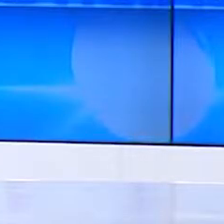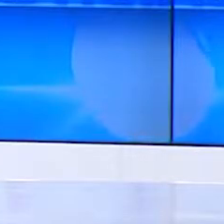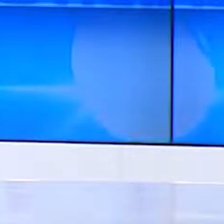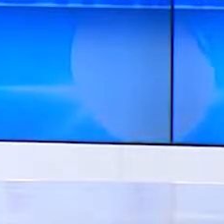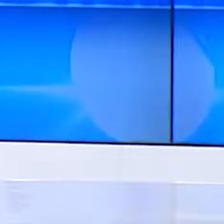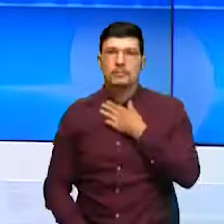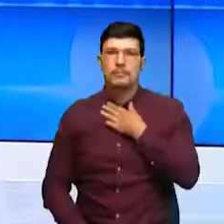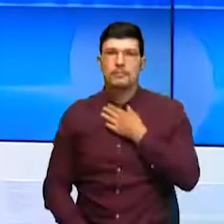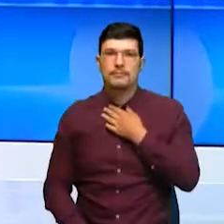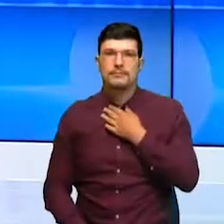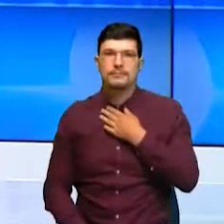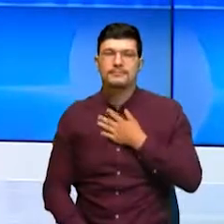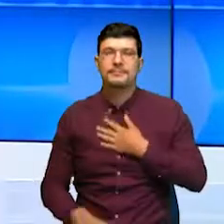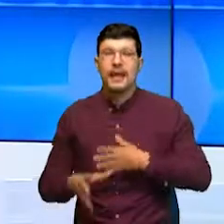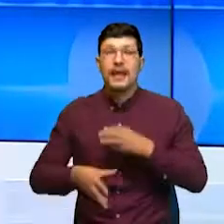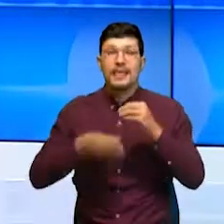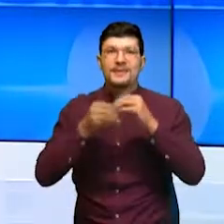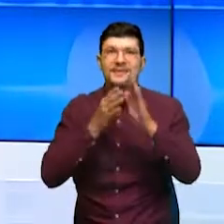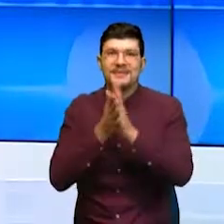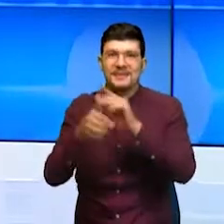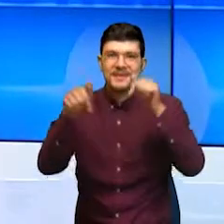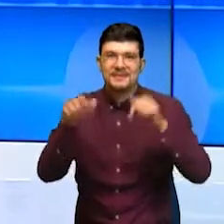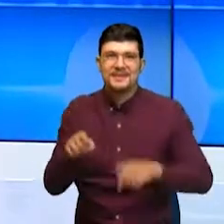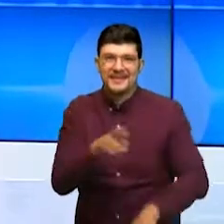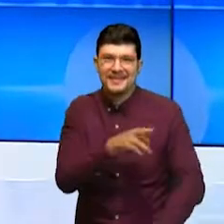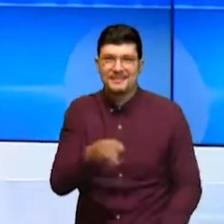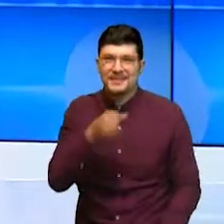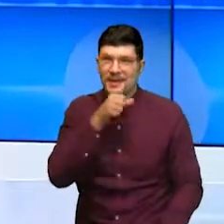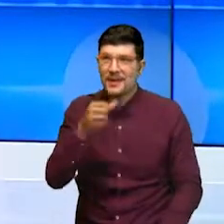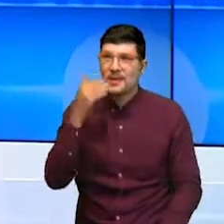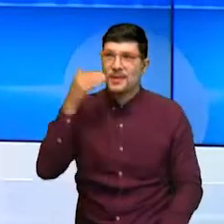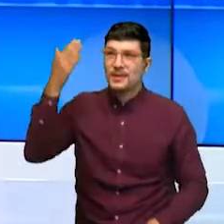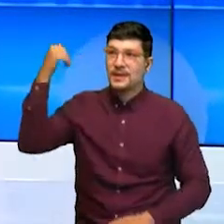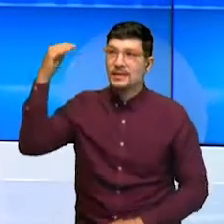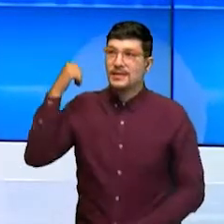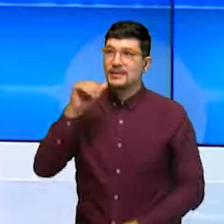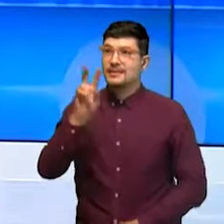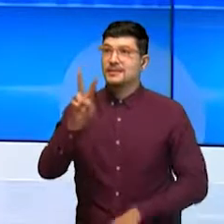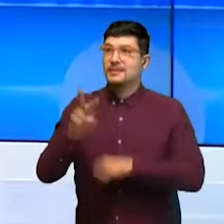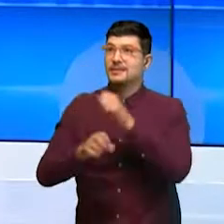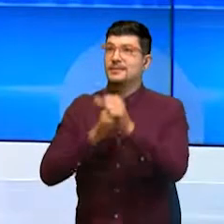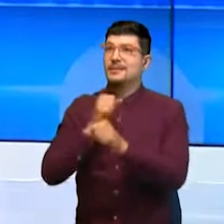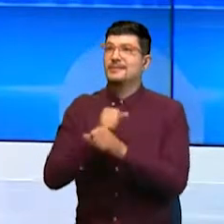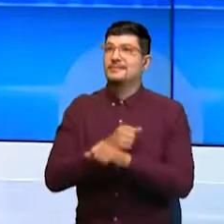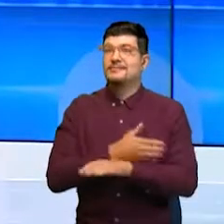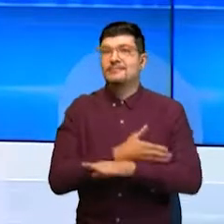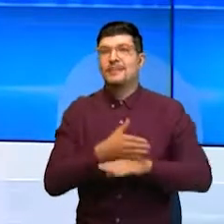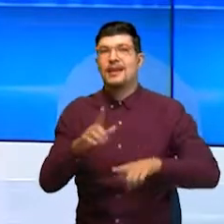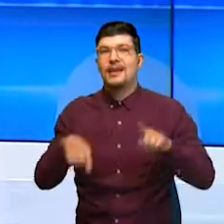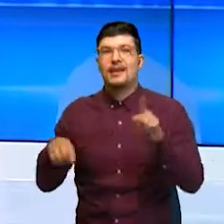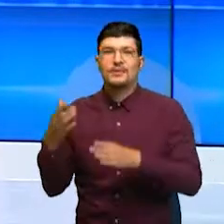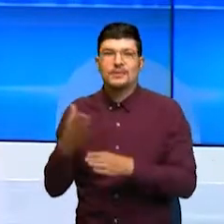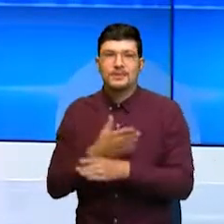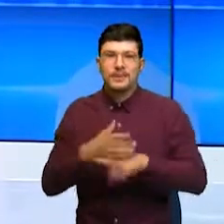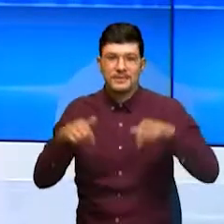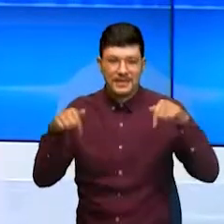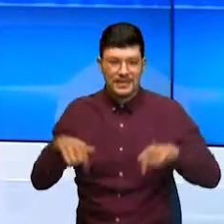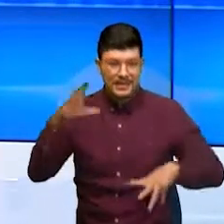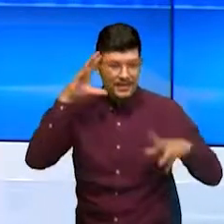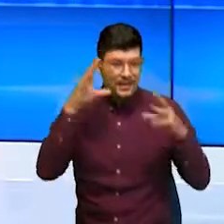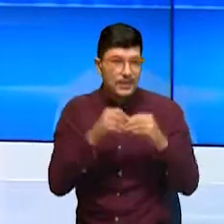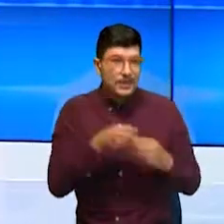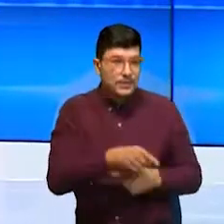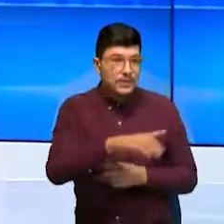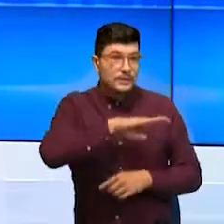y seguimos con más información en oriente noticias desde hace casi dos años se han venido registrando inconformismo en el acuerdo entre la